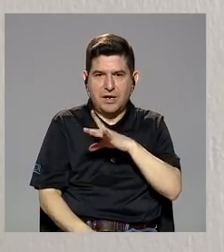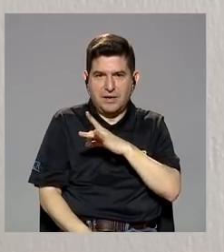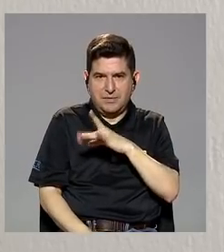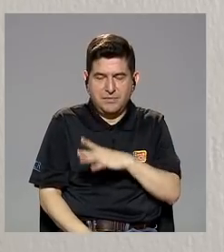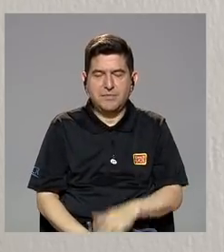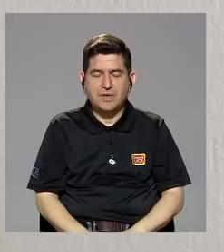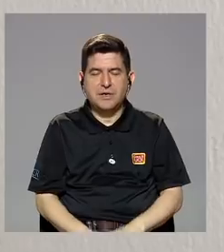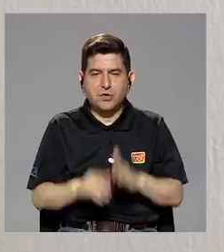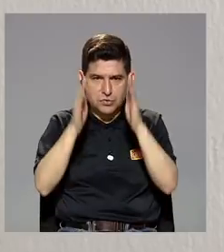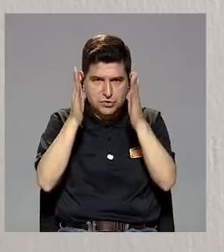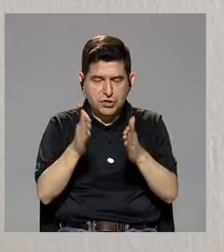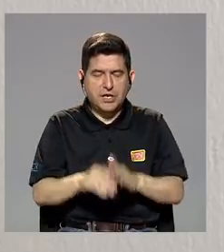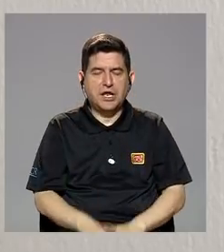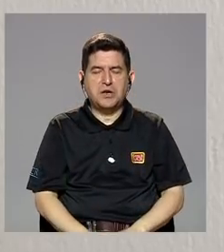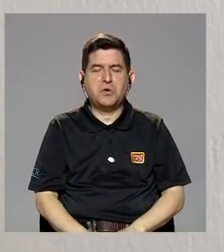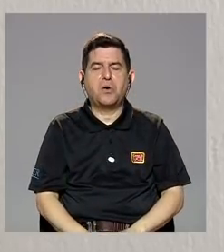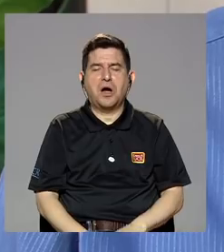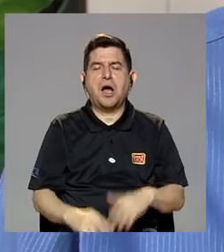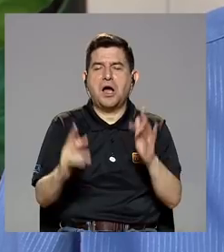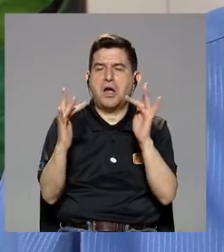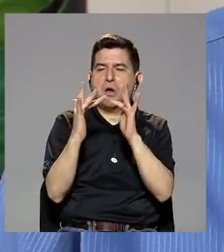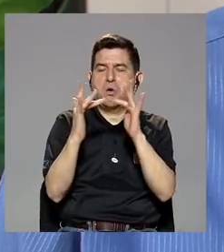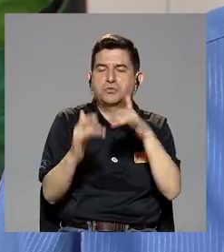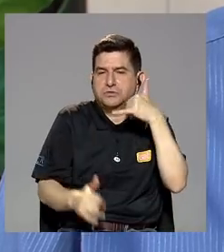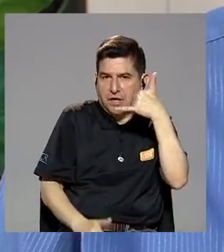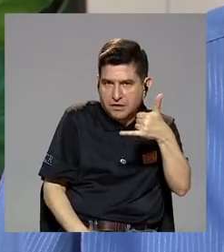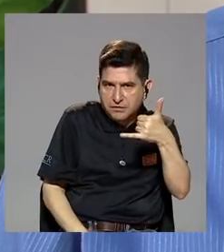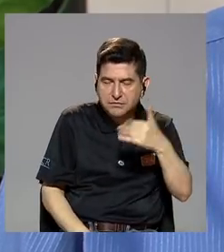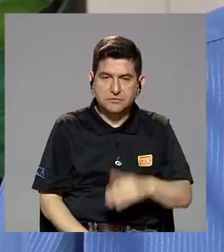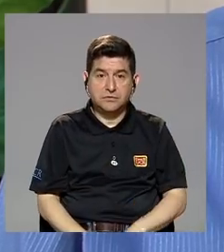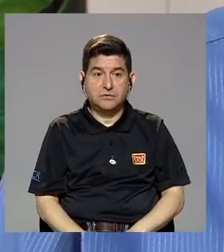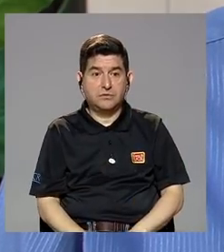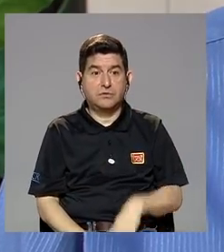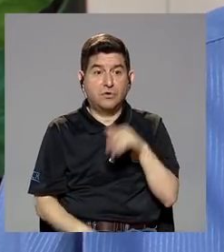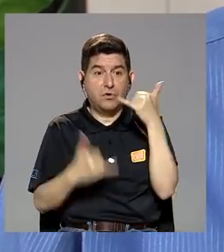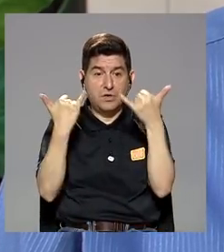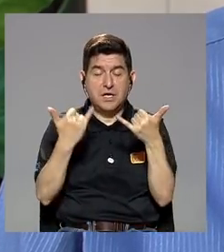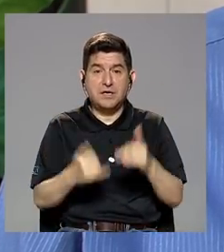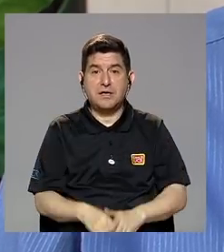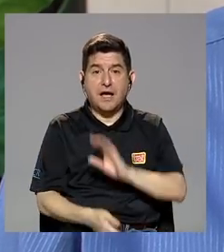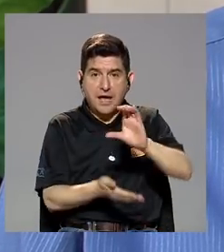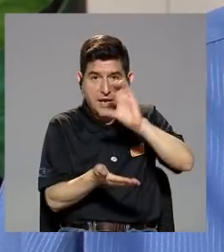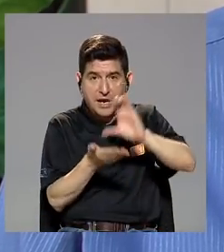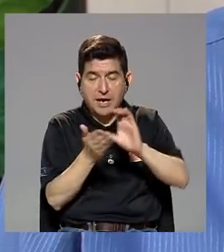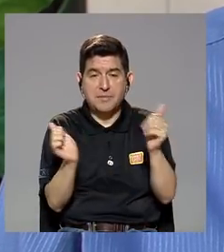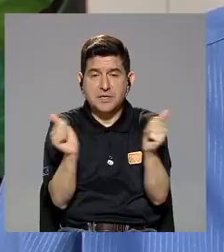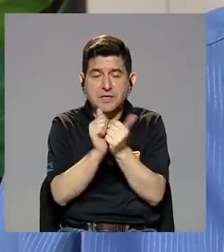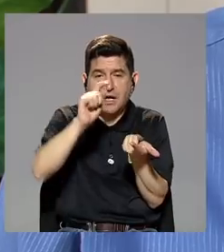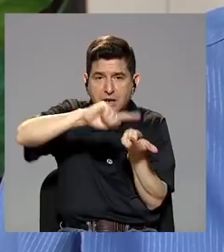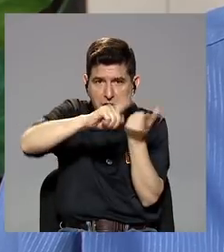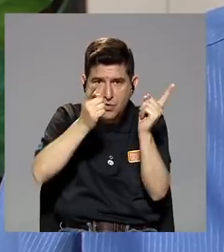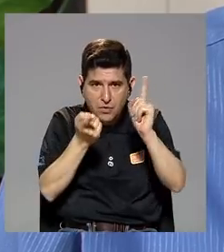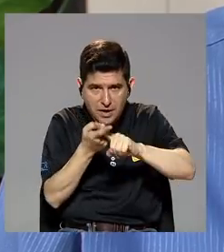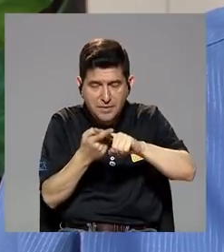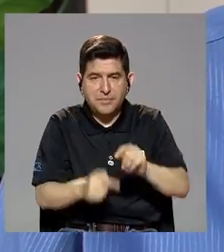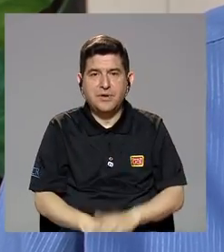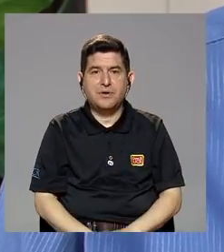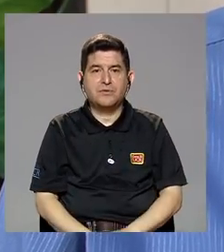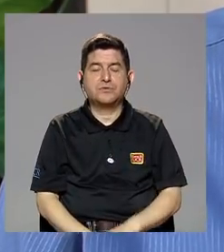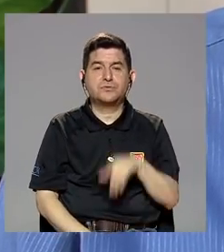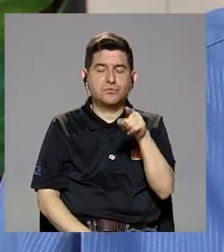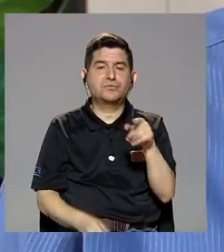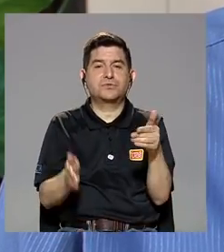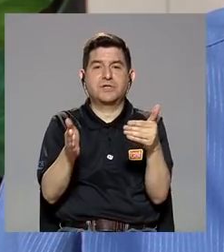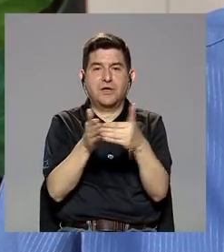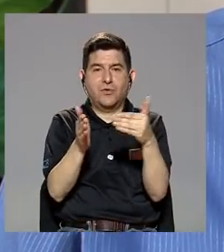por teléfono y ese encuentro ya en santiago con amigos le hace volver